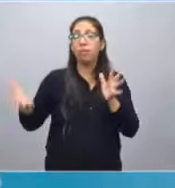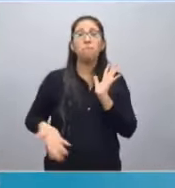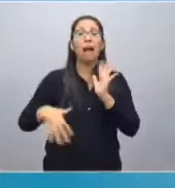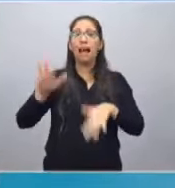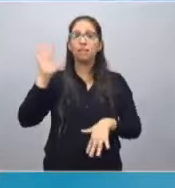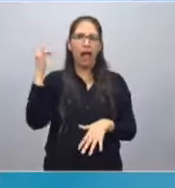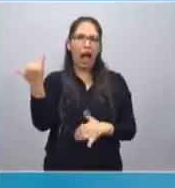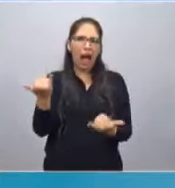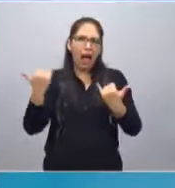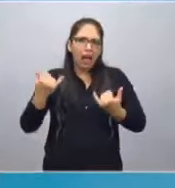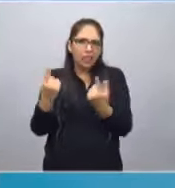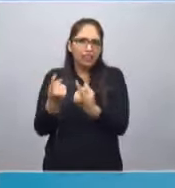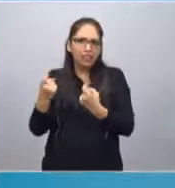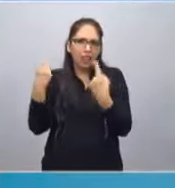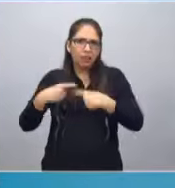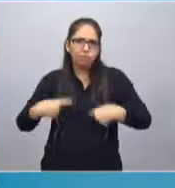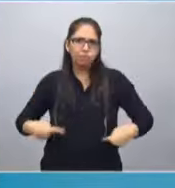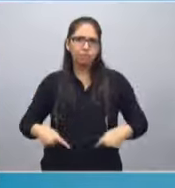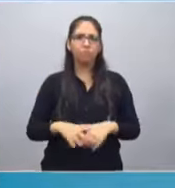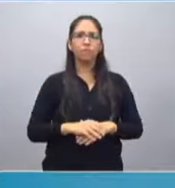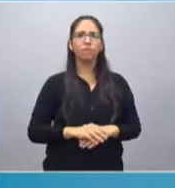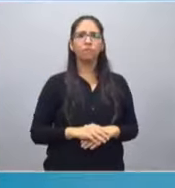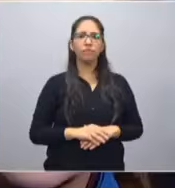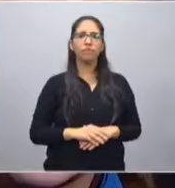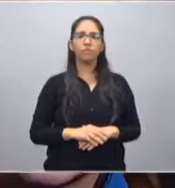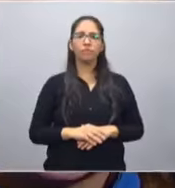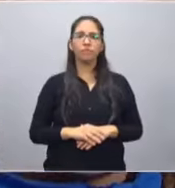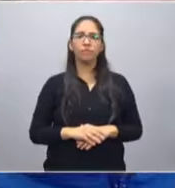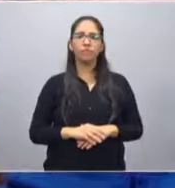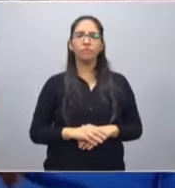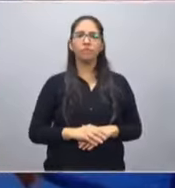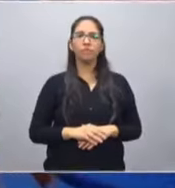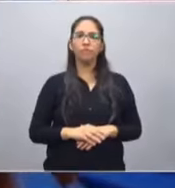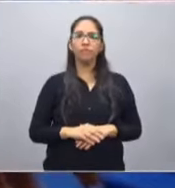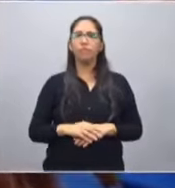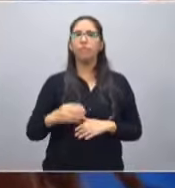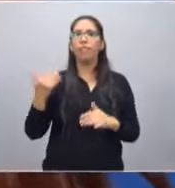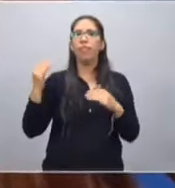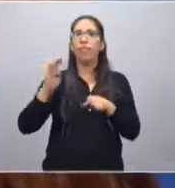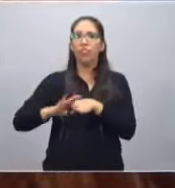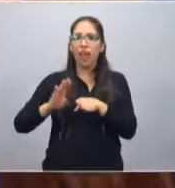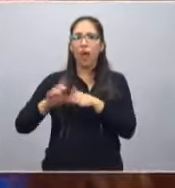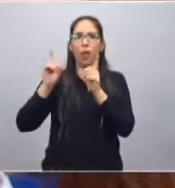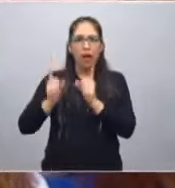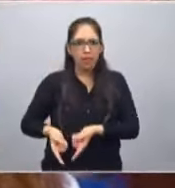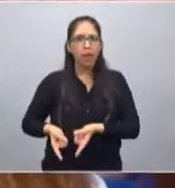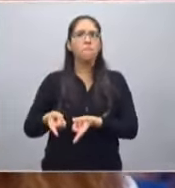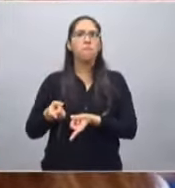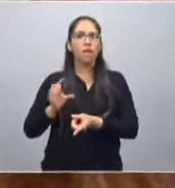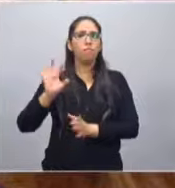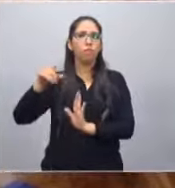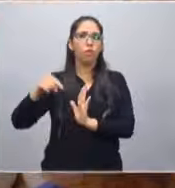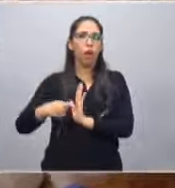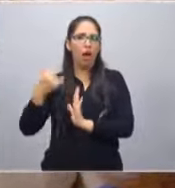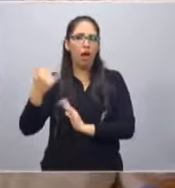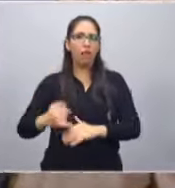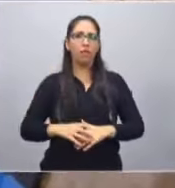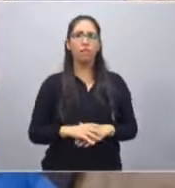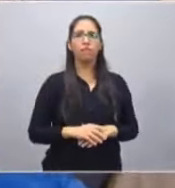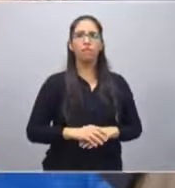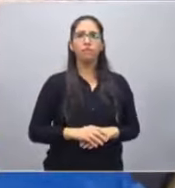muchísimas idades pendientes hay muchísima deuda con nuestro pueblo con el pueblo de la provincia de Buenos Aires Por más que